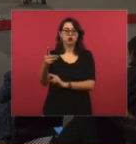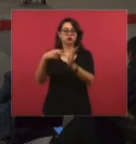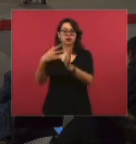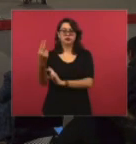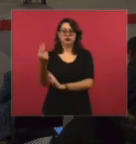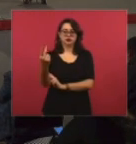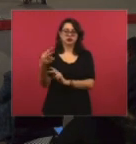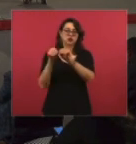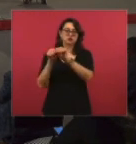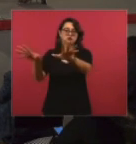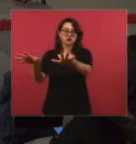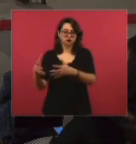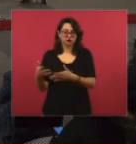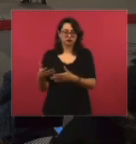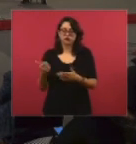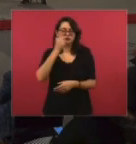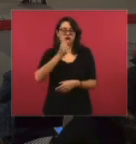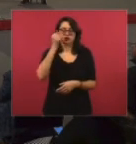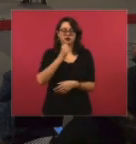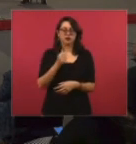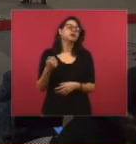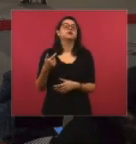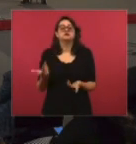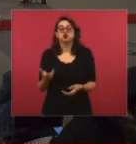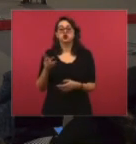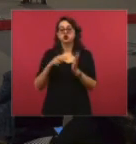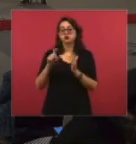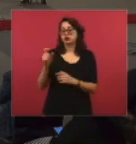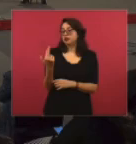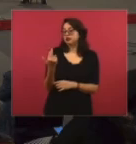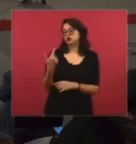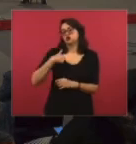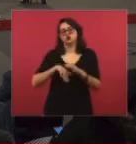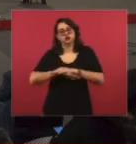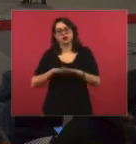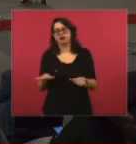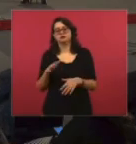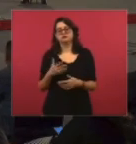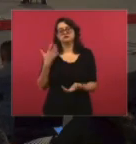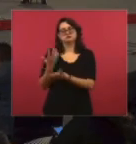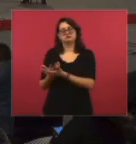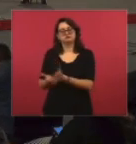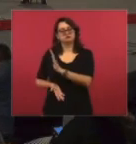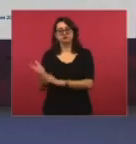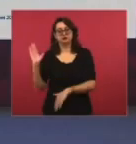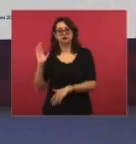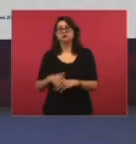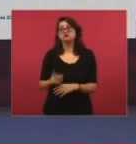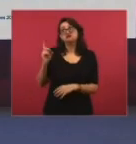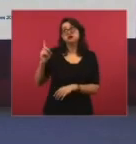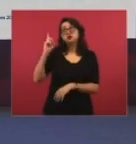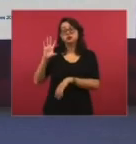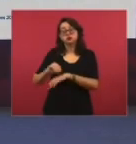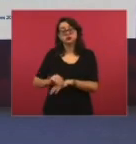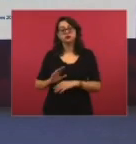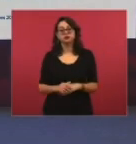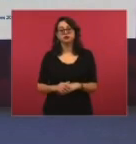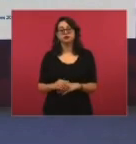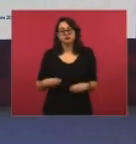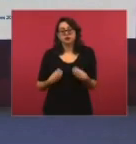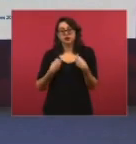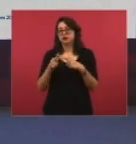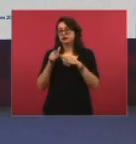merecemos mucho mejor. Y la razón por la que están bajo los ingresos es por eso, por el artículo 27 de la